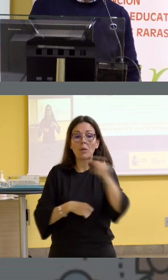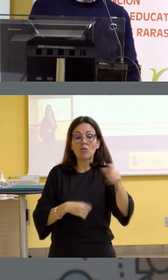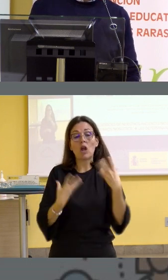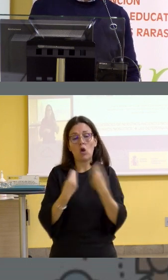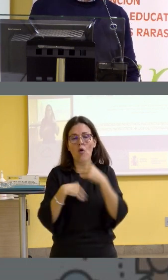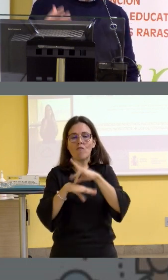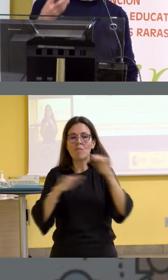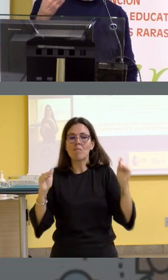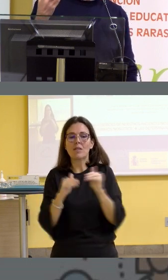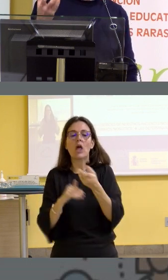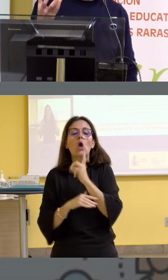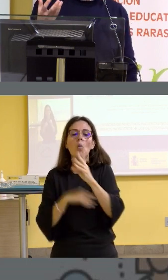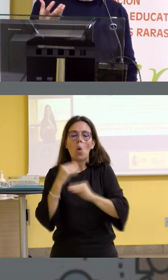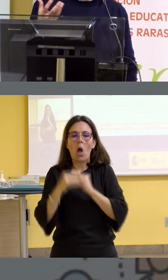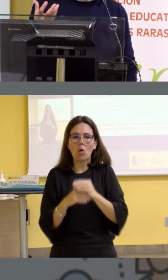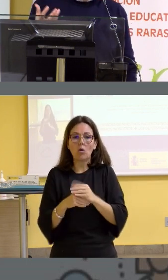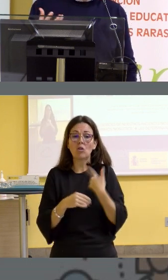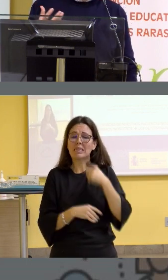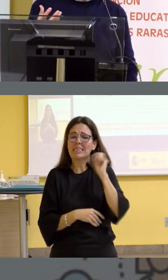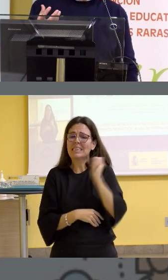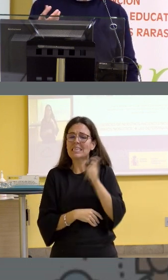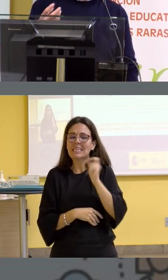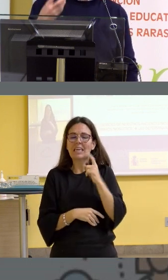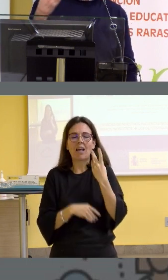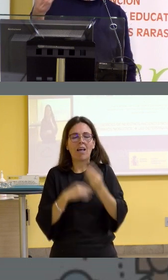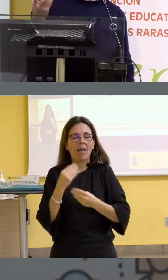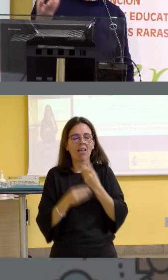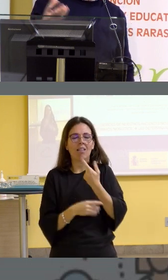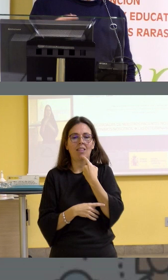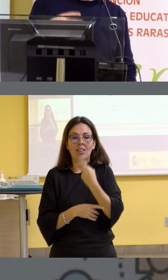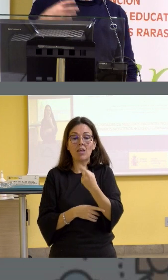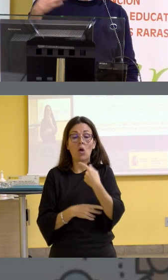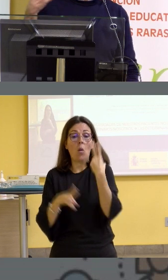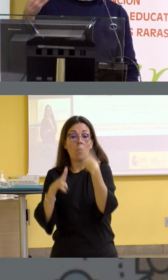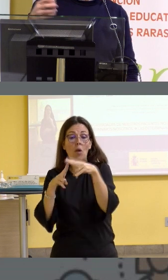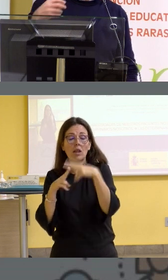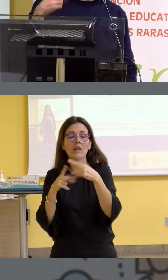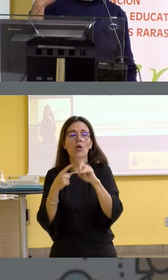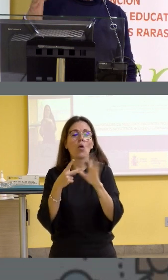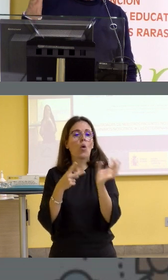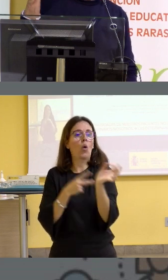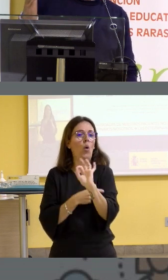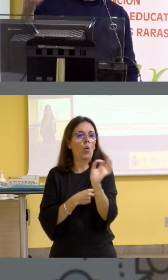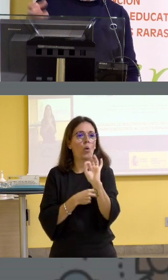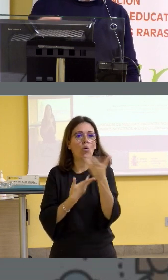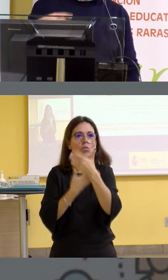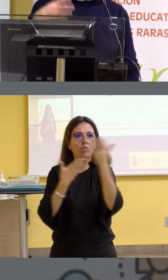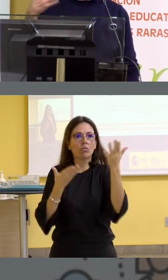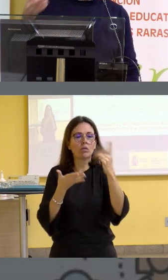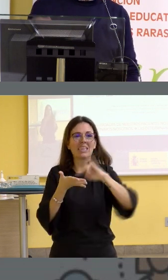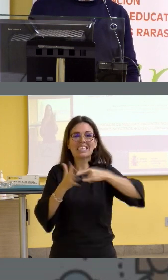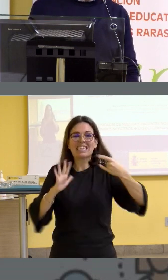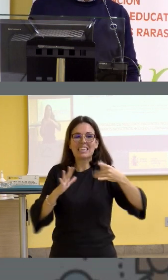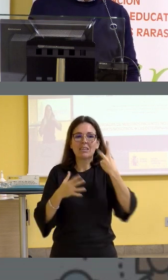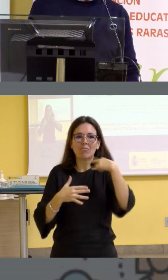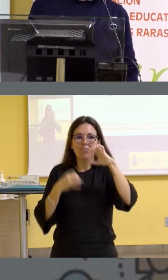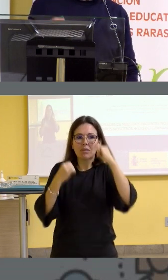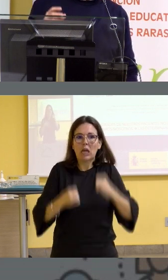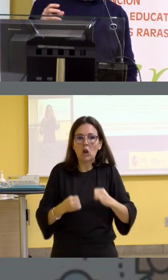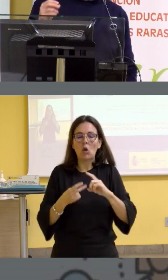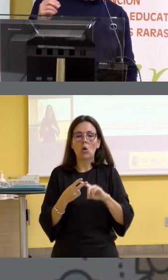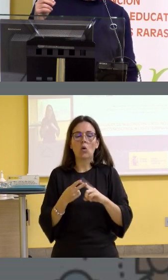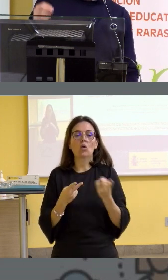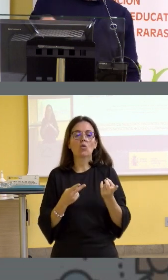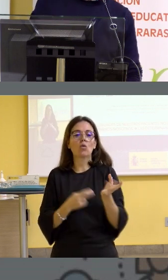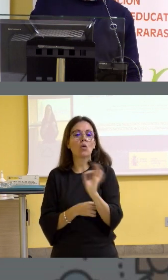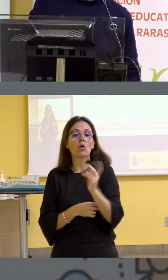tipo de enfermedades? Y yo suelo decirles a políticos o a tecnólogos o a quien sea, que a